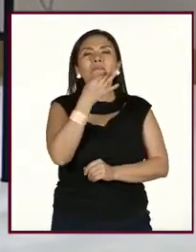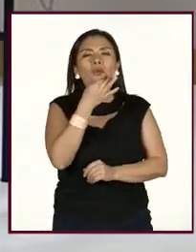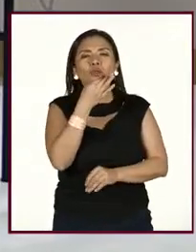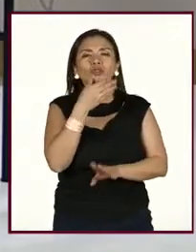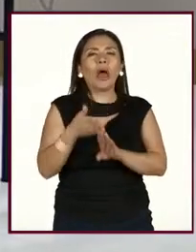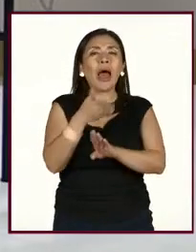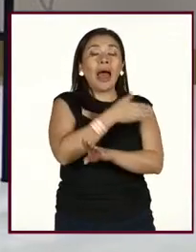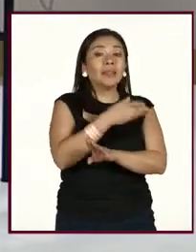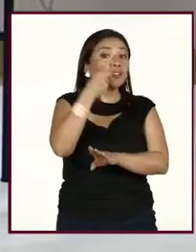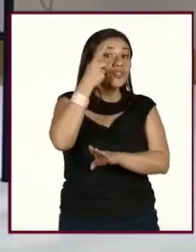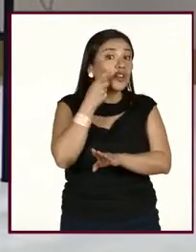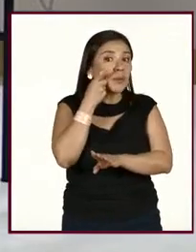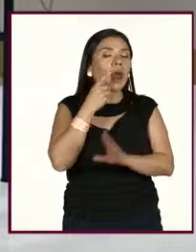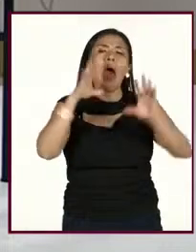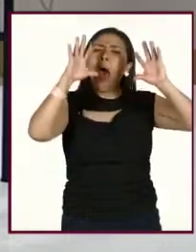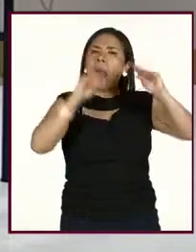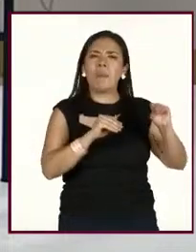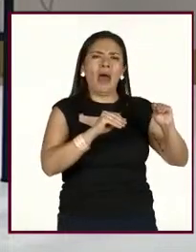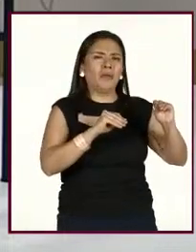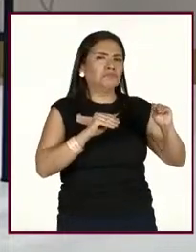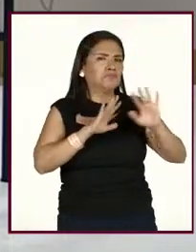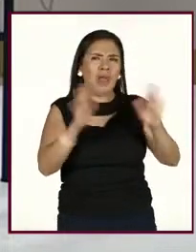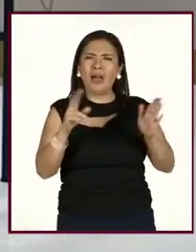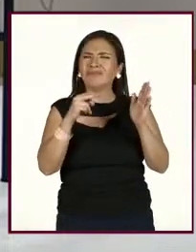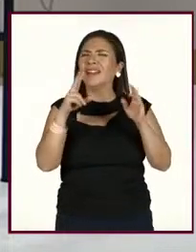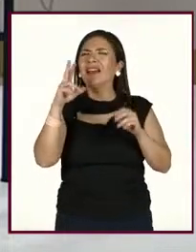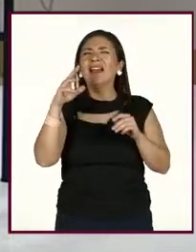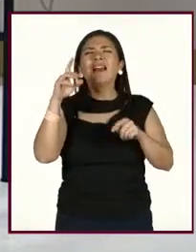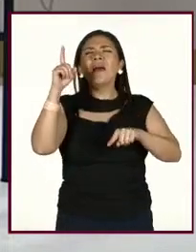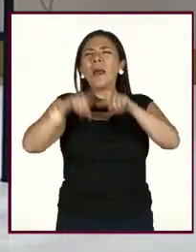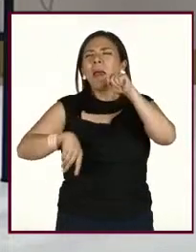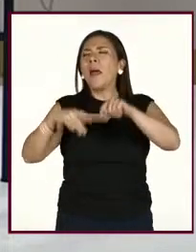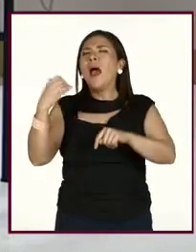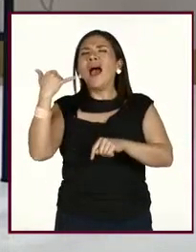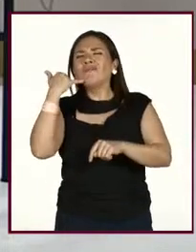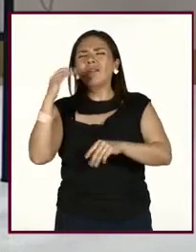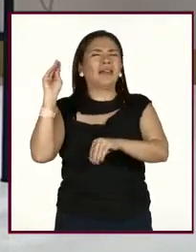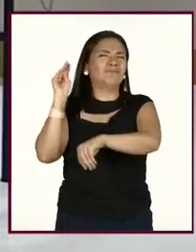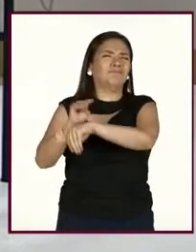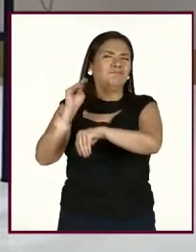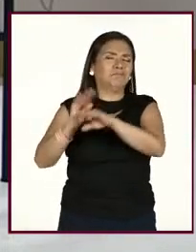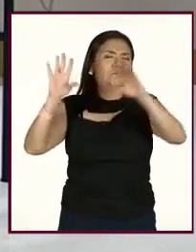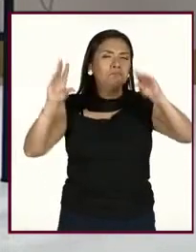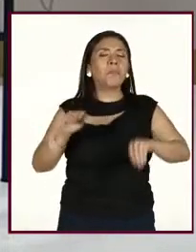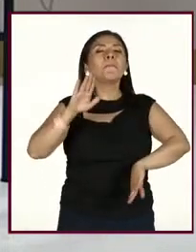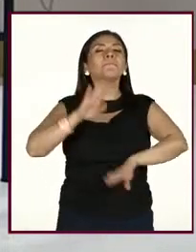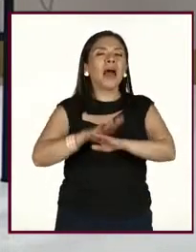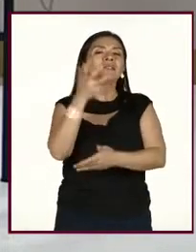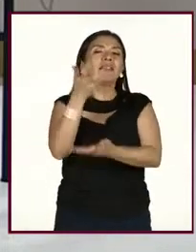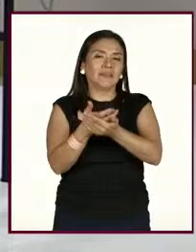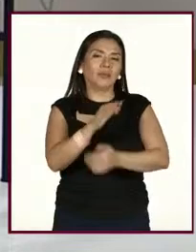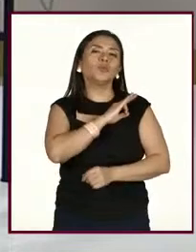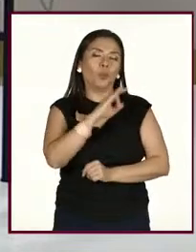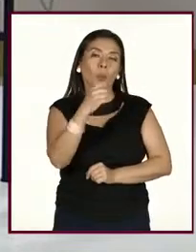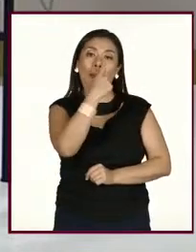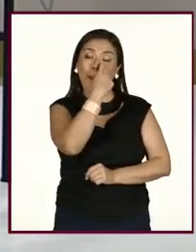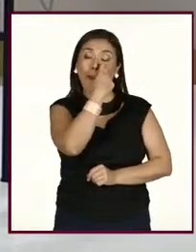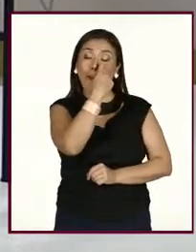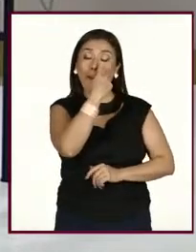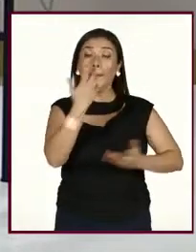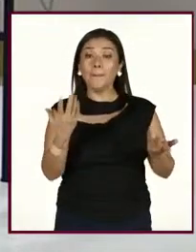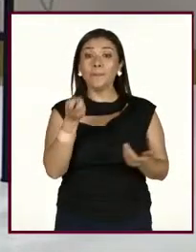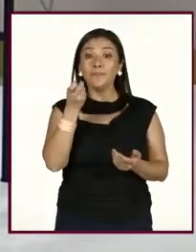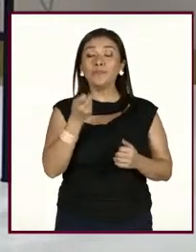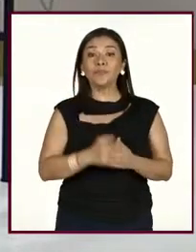antes de dormir, apagar todo, desconectarse de todo, para poder descansar bien. Muy bien. Entonces,